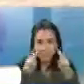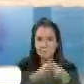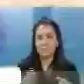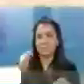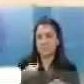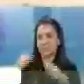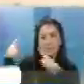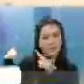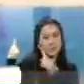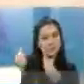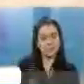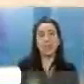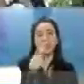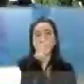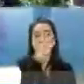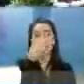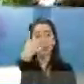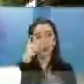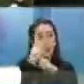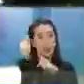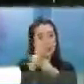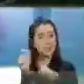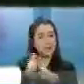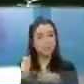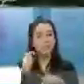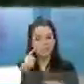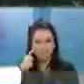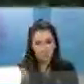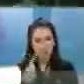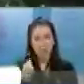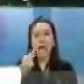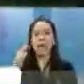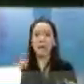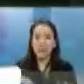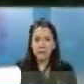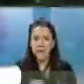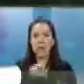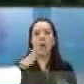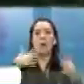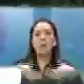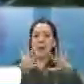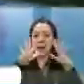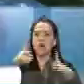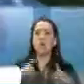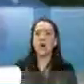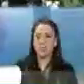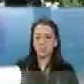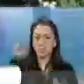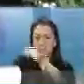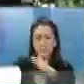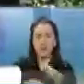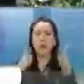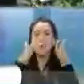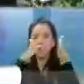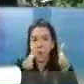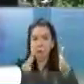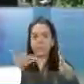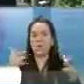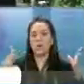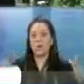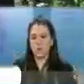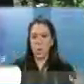no ha parado en 24 meses. Los restos de Cristina se han buscado en ríos, terrenos baldíos, cementerios y sepulturas